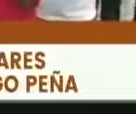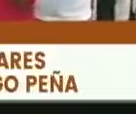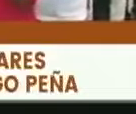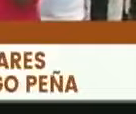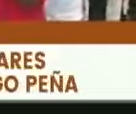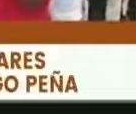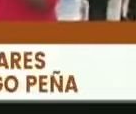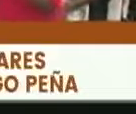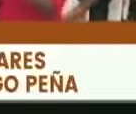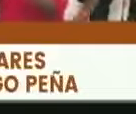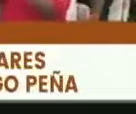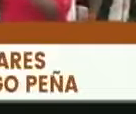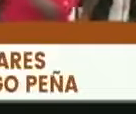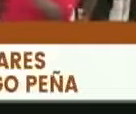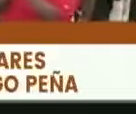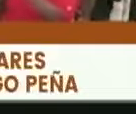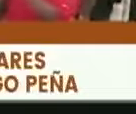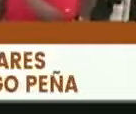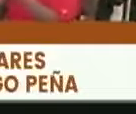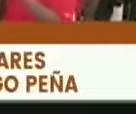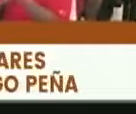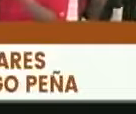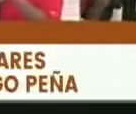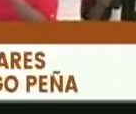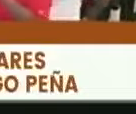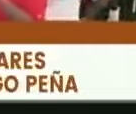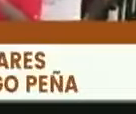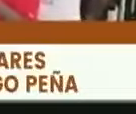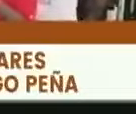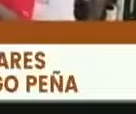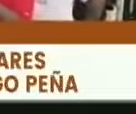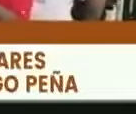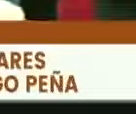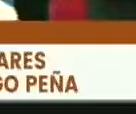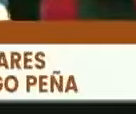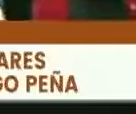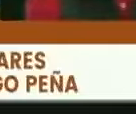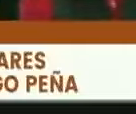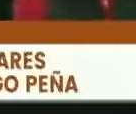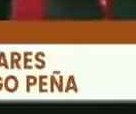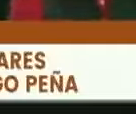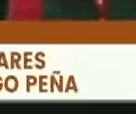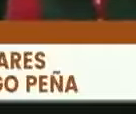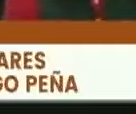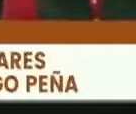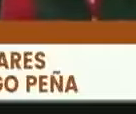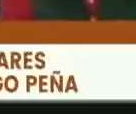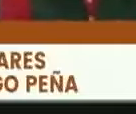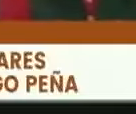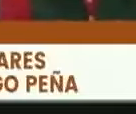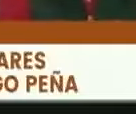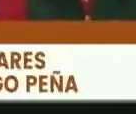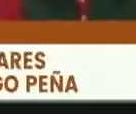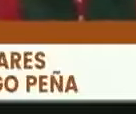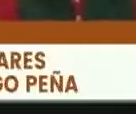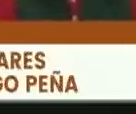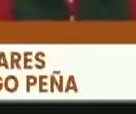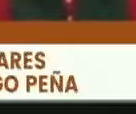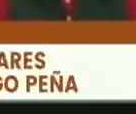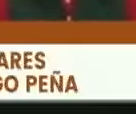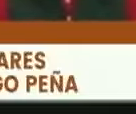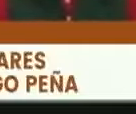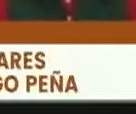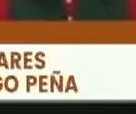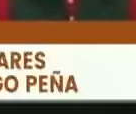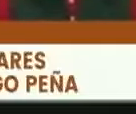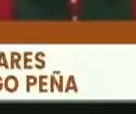pueblo, cuente con el pueblo merideño, con los hijos de Bolívar, cuente con los mismos de la campaña admirable, que vamos a